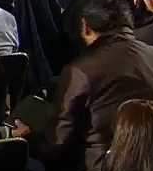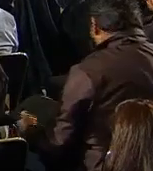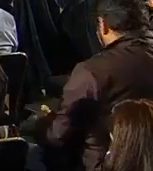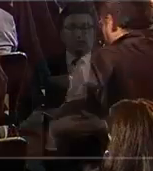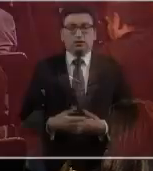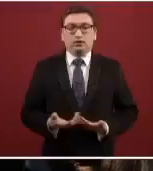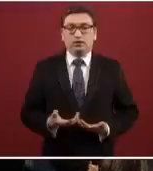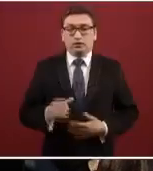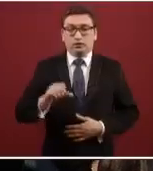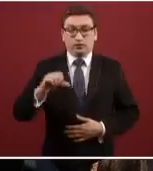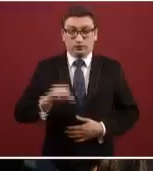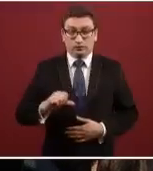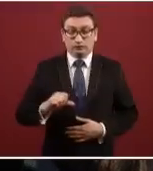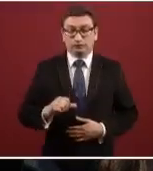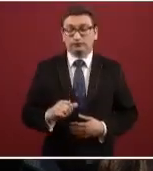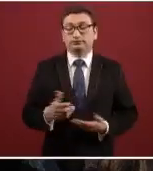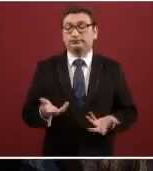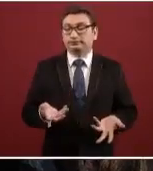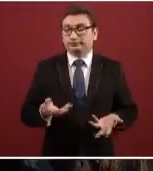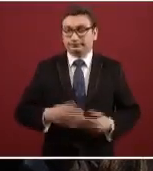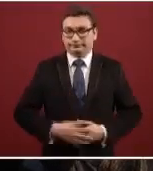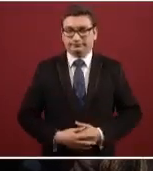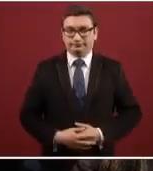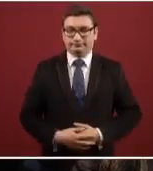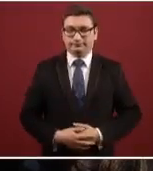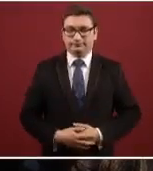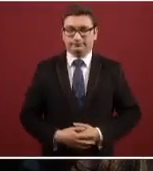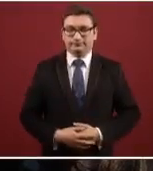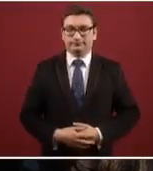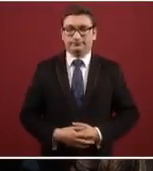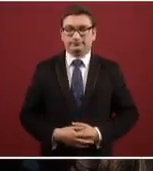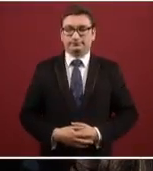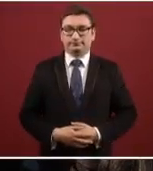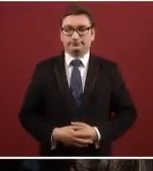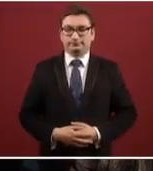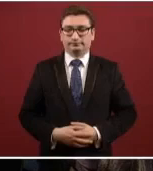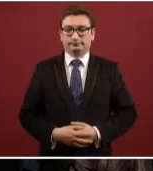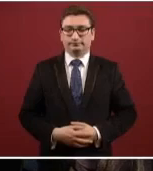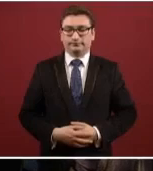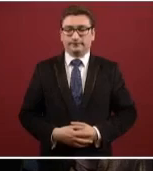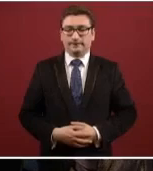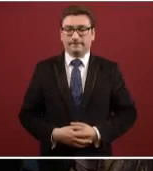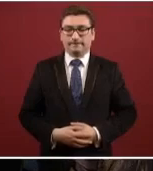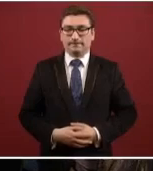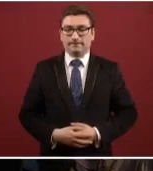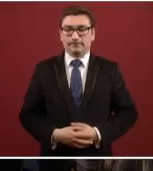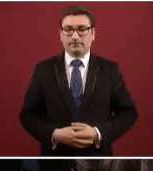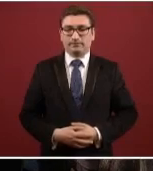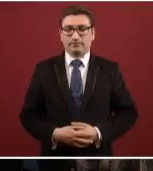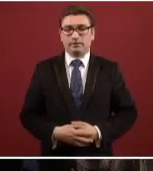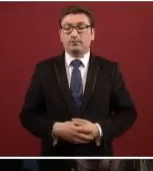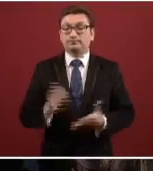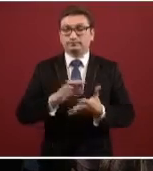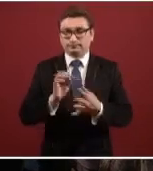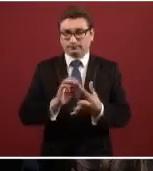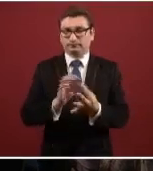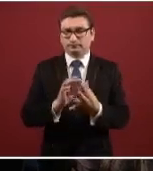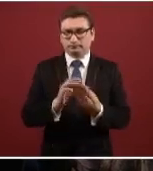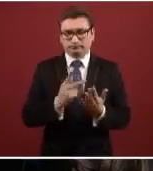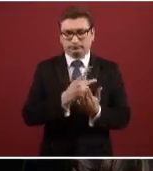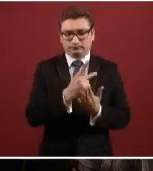el día de hoy vamos a dar a conocer el programa